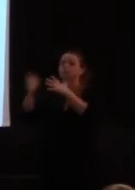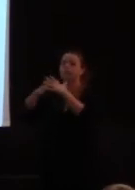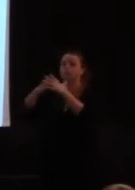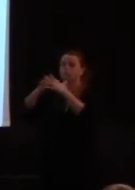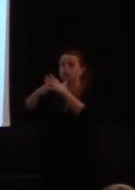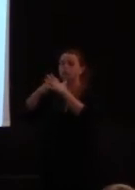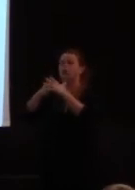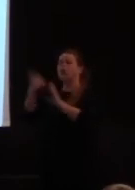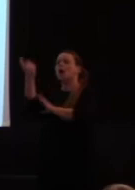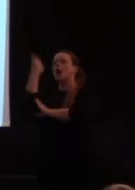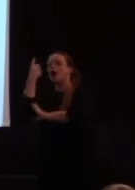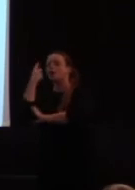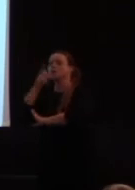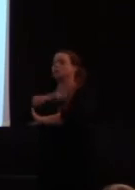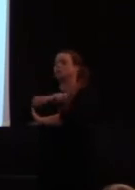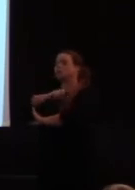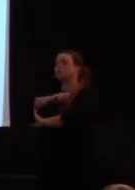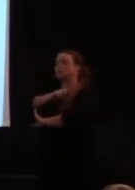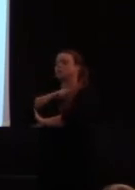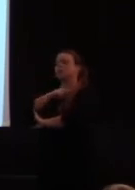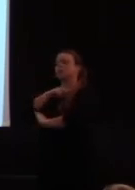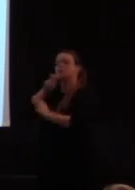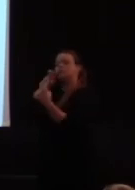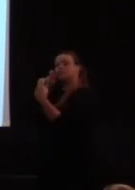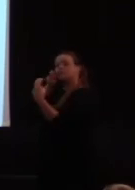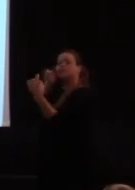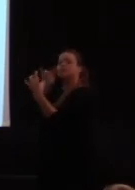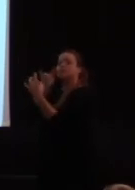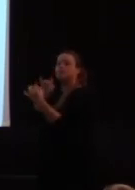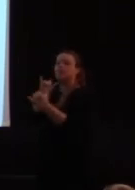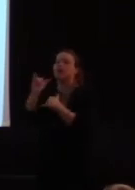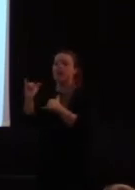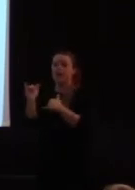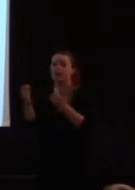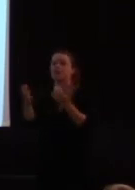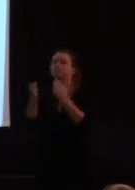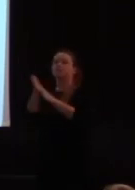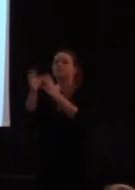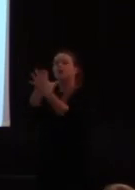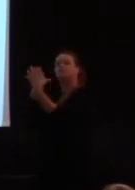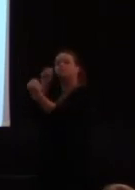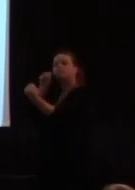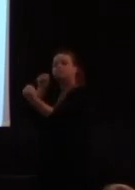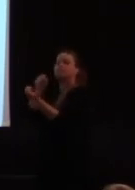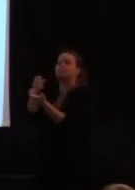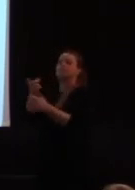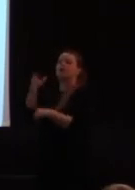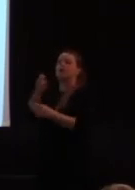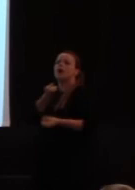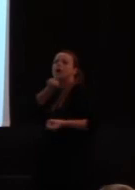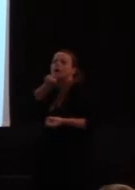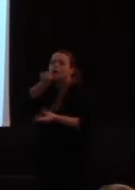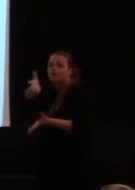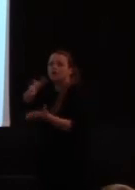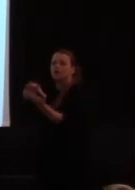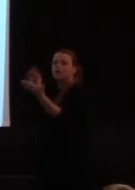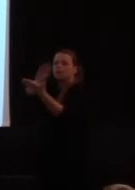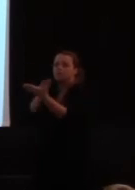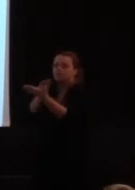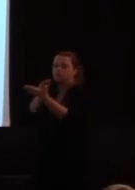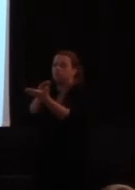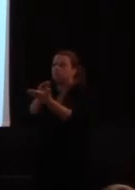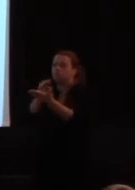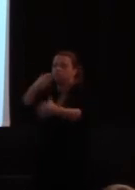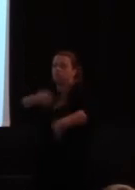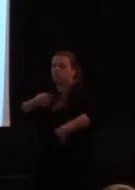Intervengan y tengan la sensación que les hablamos de ellos y buscar formas para asegurar la comprensión y la expresión. Vamos a entrar en este segundo bloque de